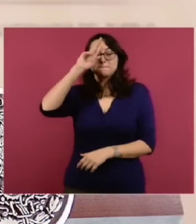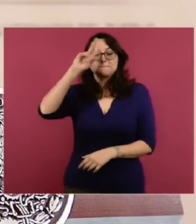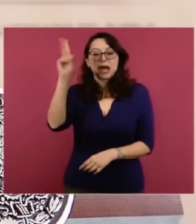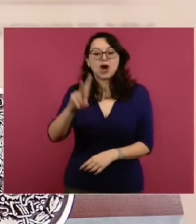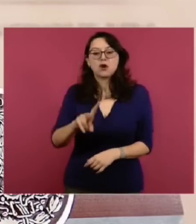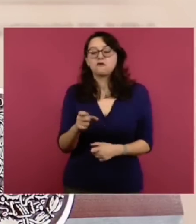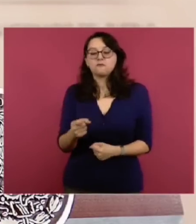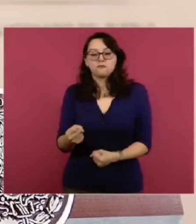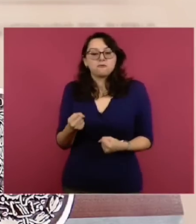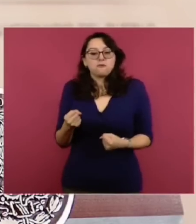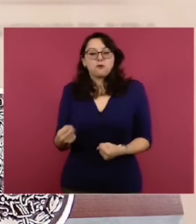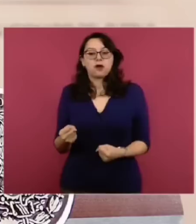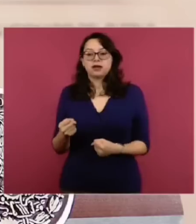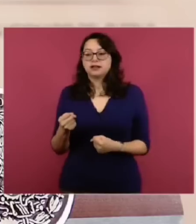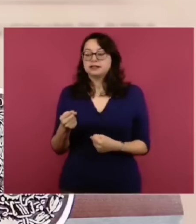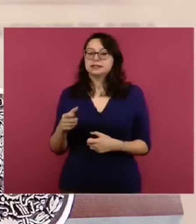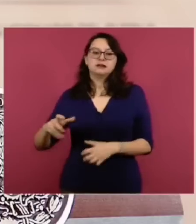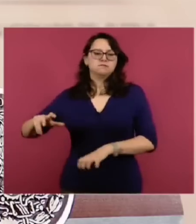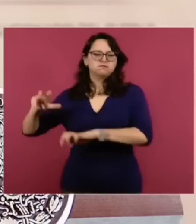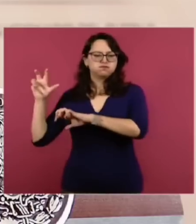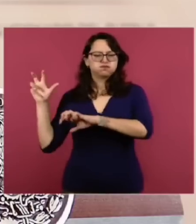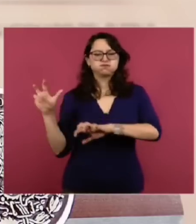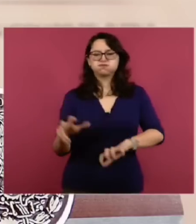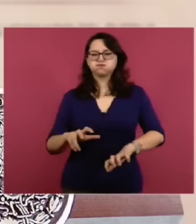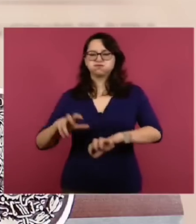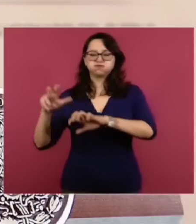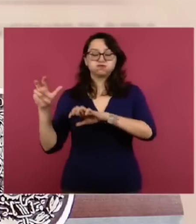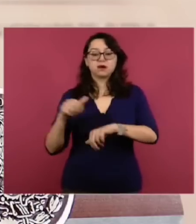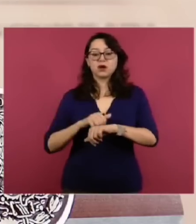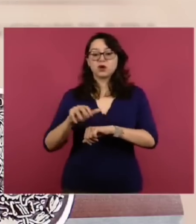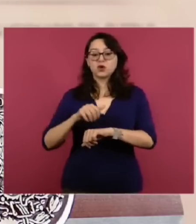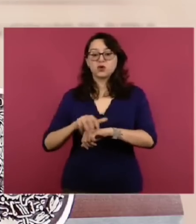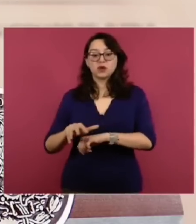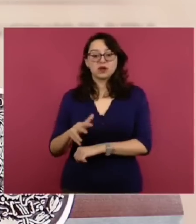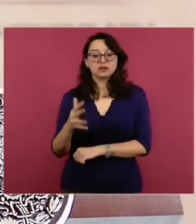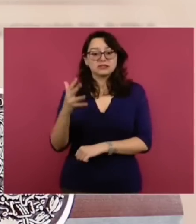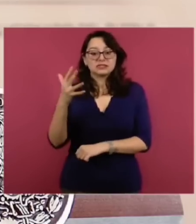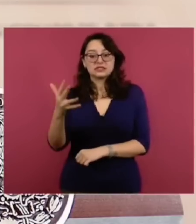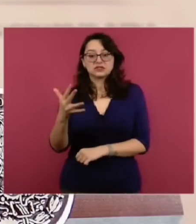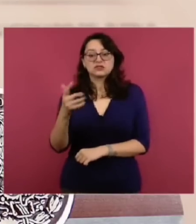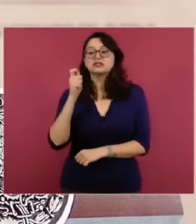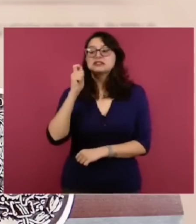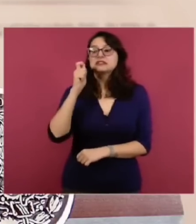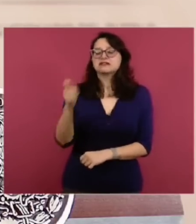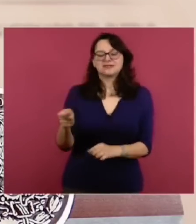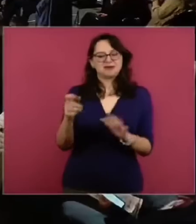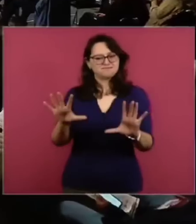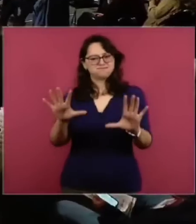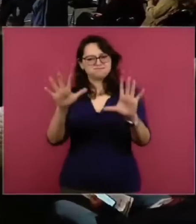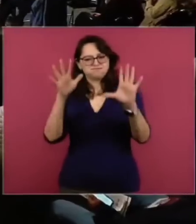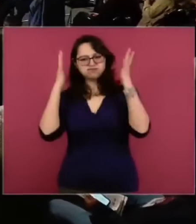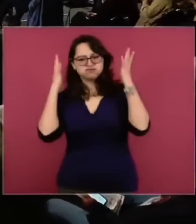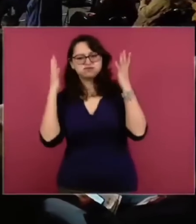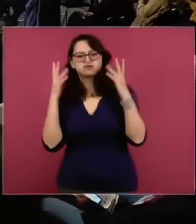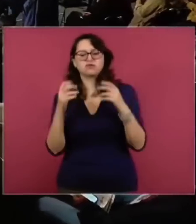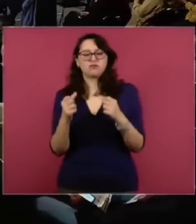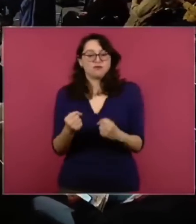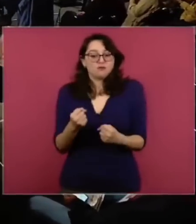con mucha fuerza categoría 5 y por